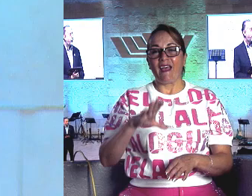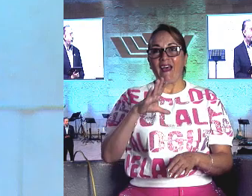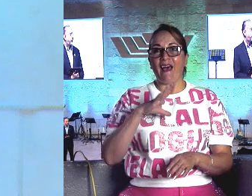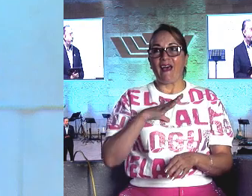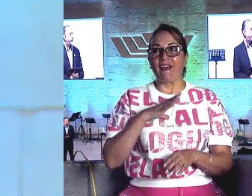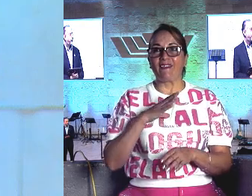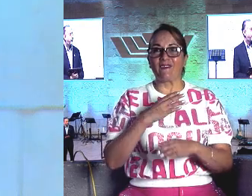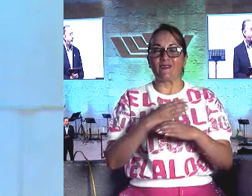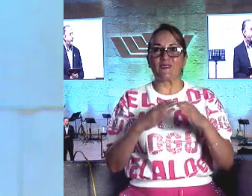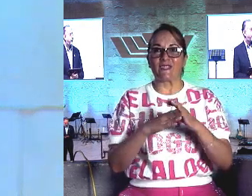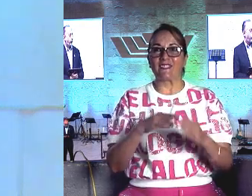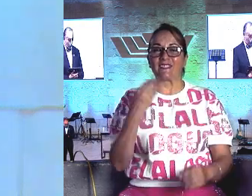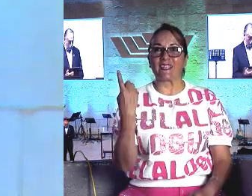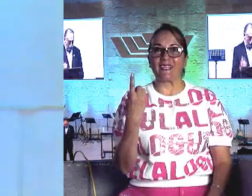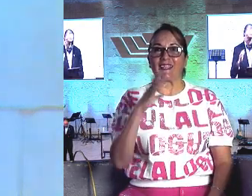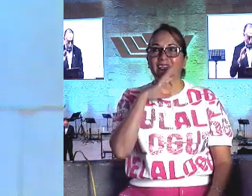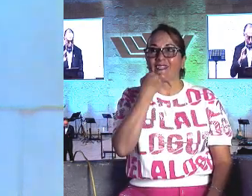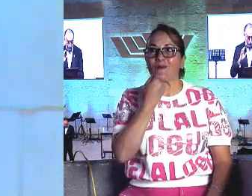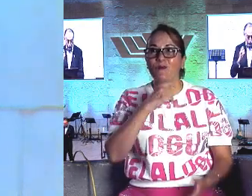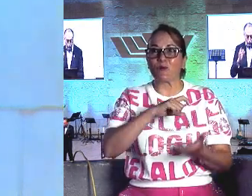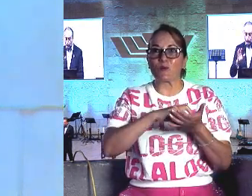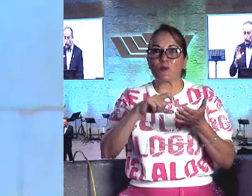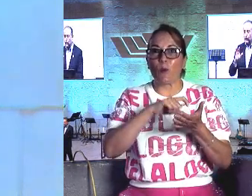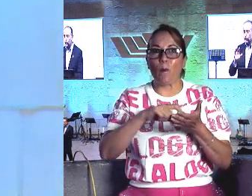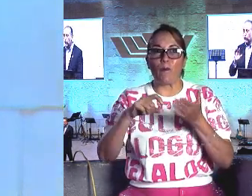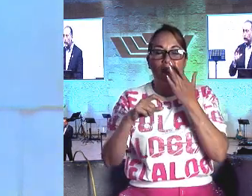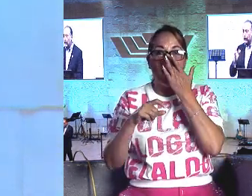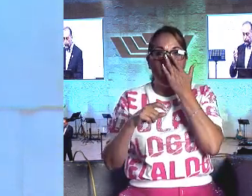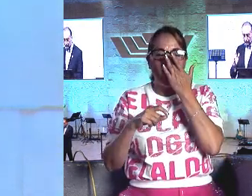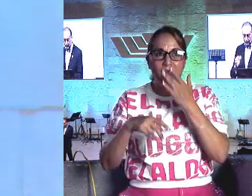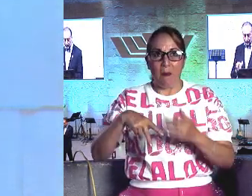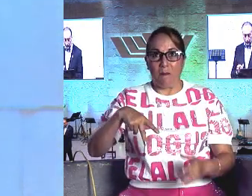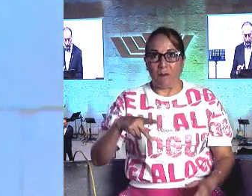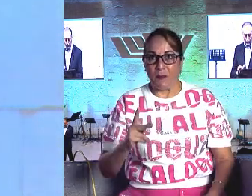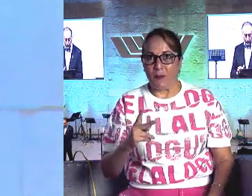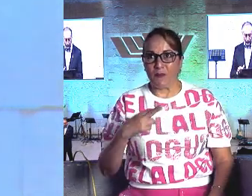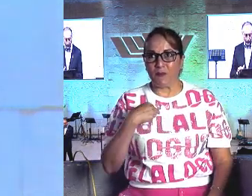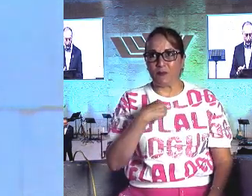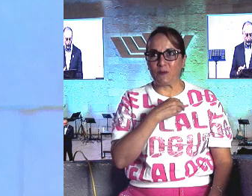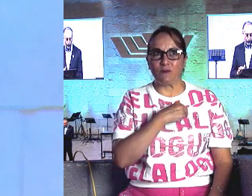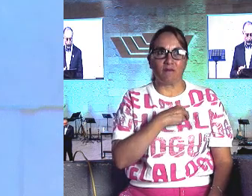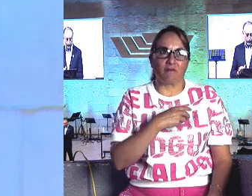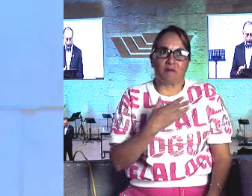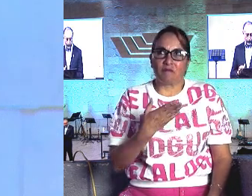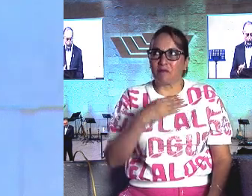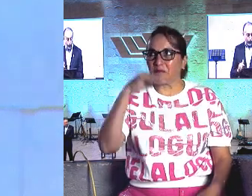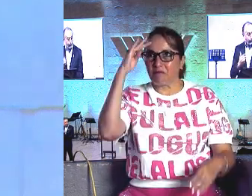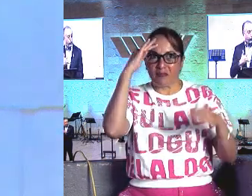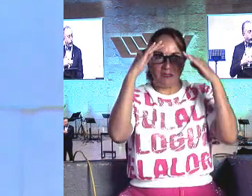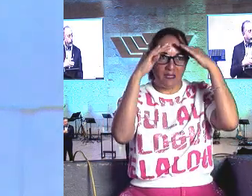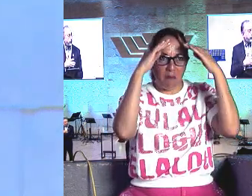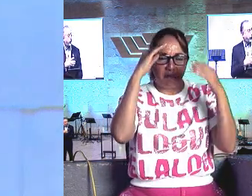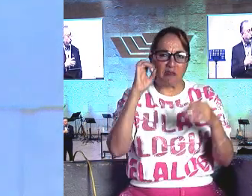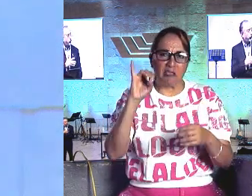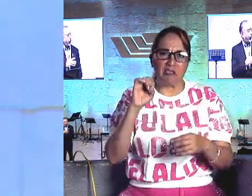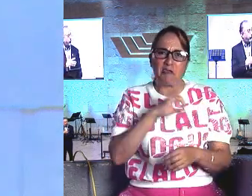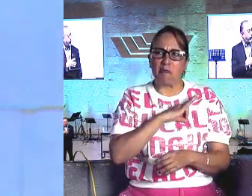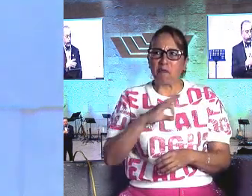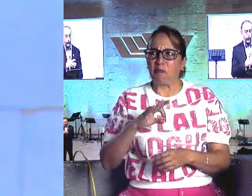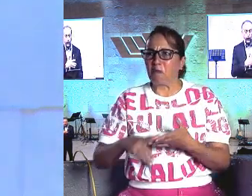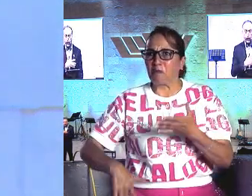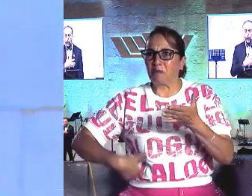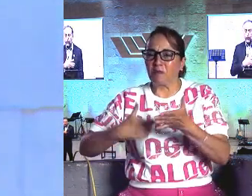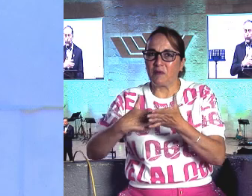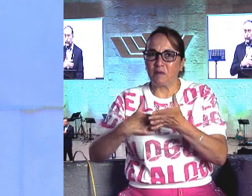problemas. No distorsiones o no le cambies el sentido a la palabra. La misma Biblia nos habla